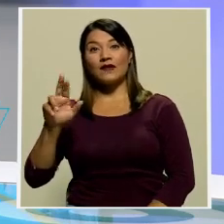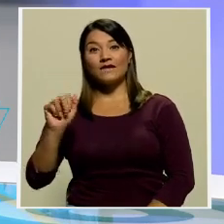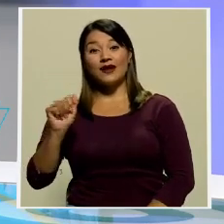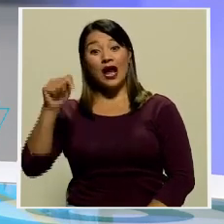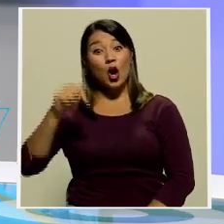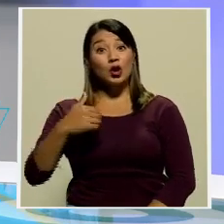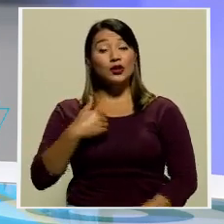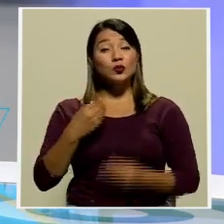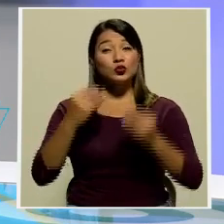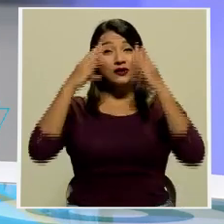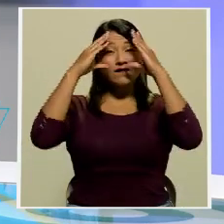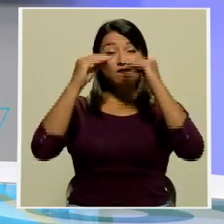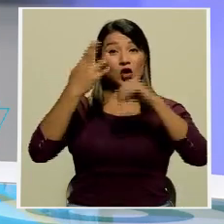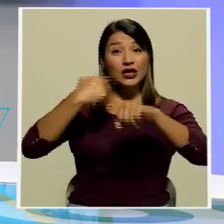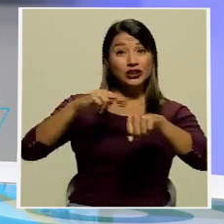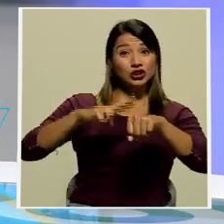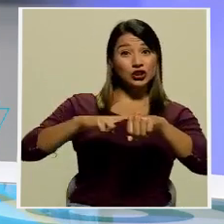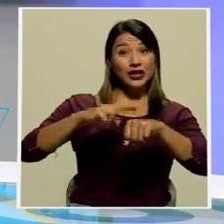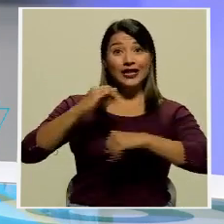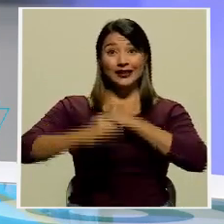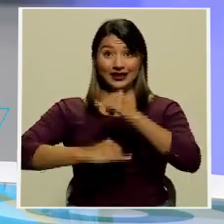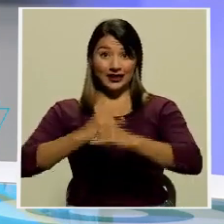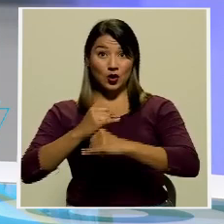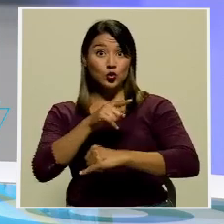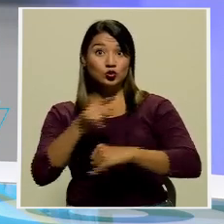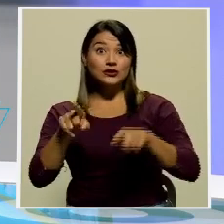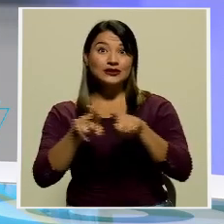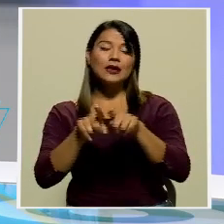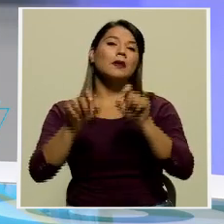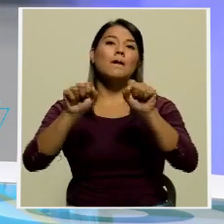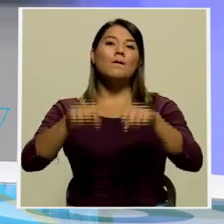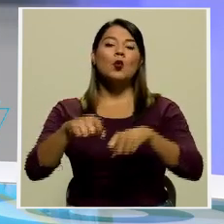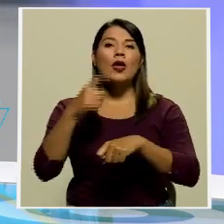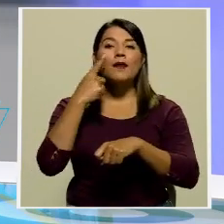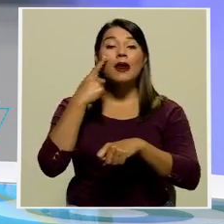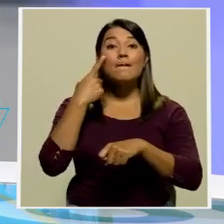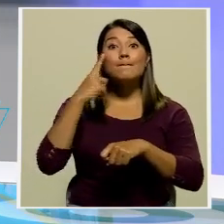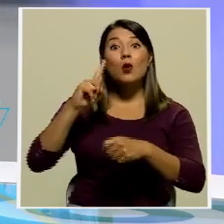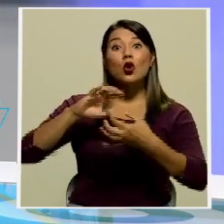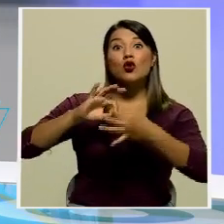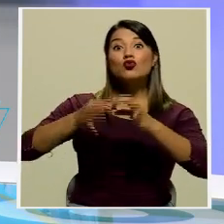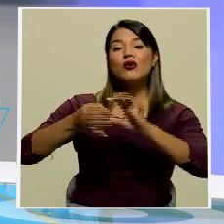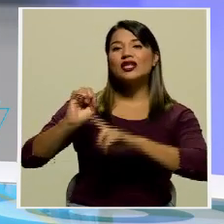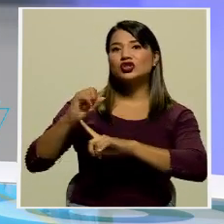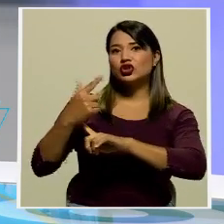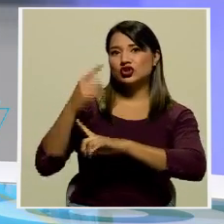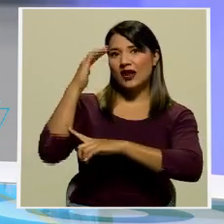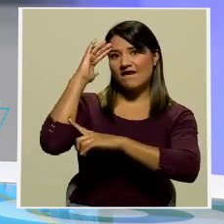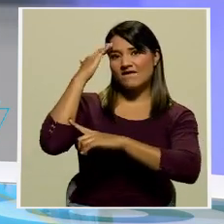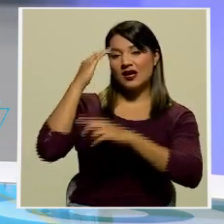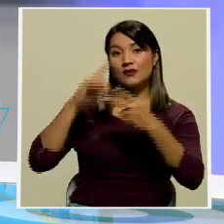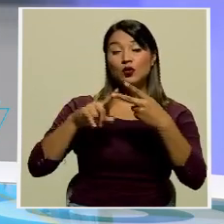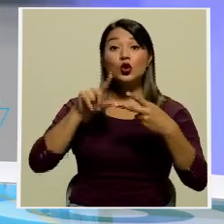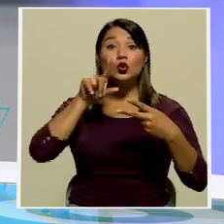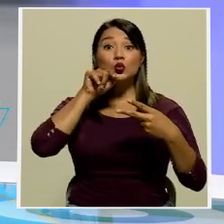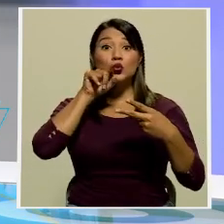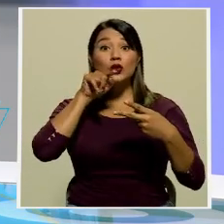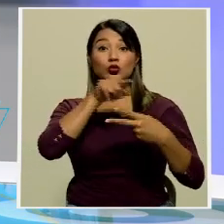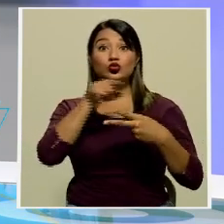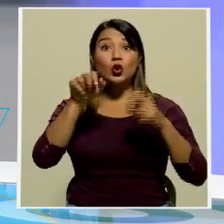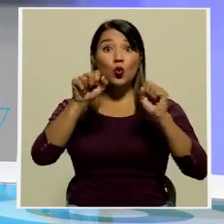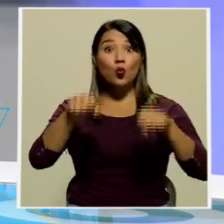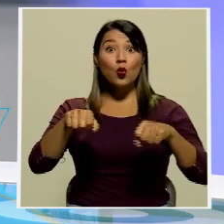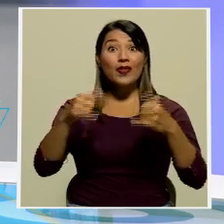e internacional que también pueden seguir a través de las redes sociales de Facebook y Twitter que